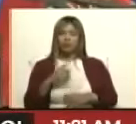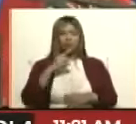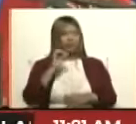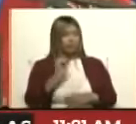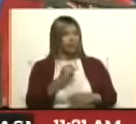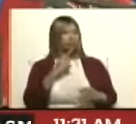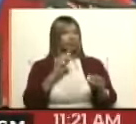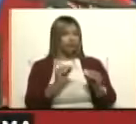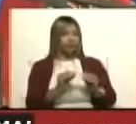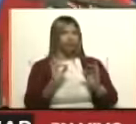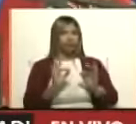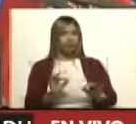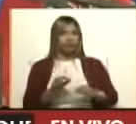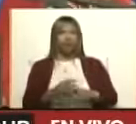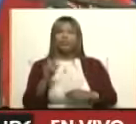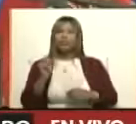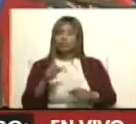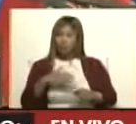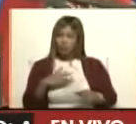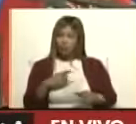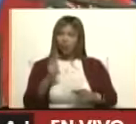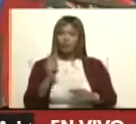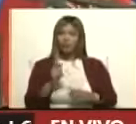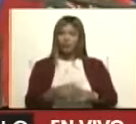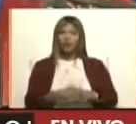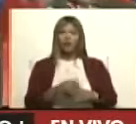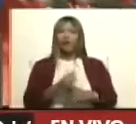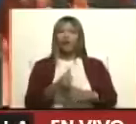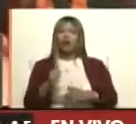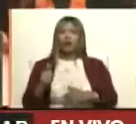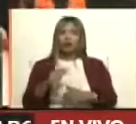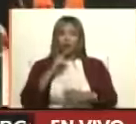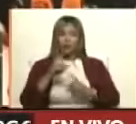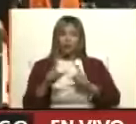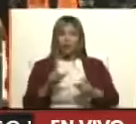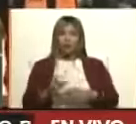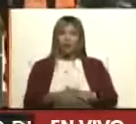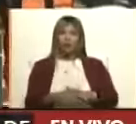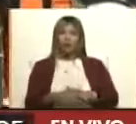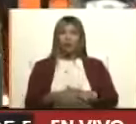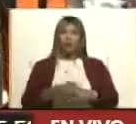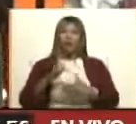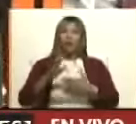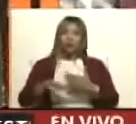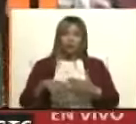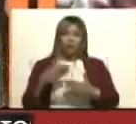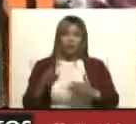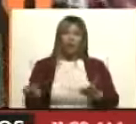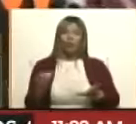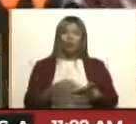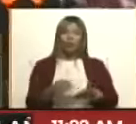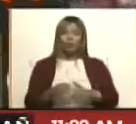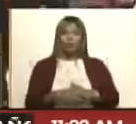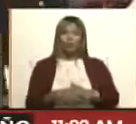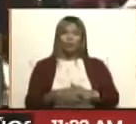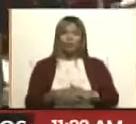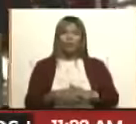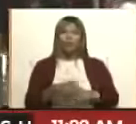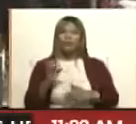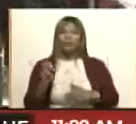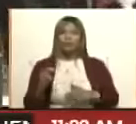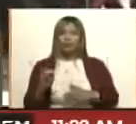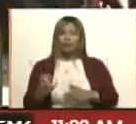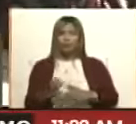es pertinente, si es constitucional cada una de las preguntas, y luego nuevamente el Consejo